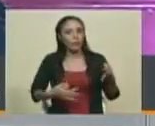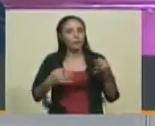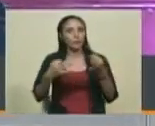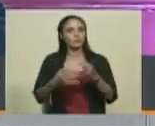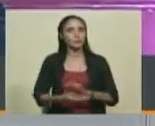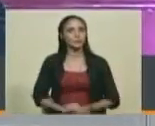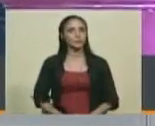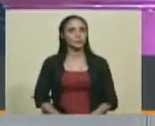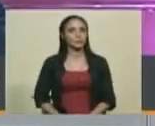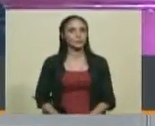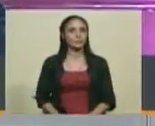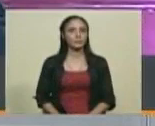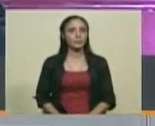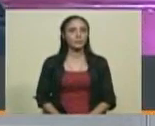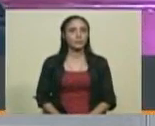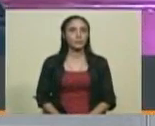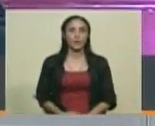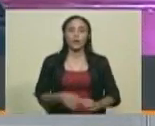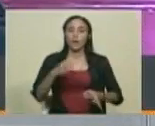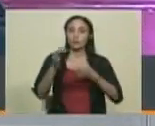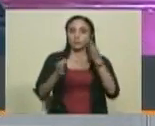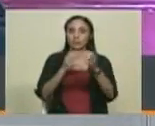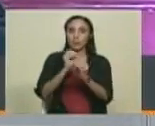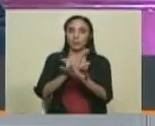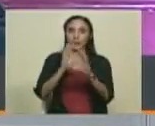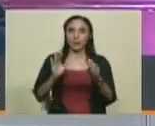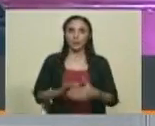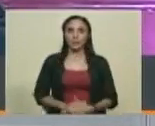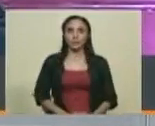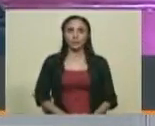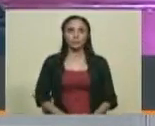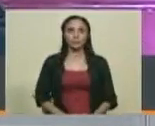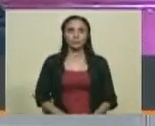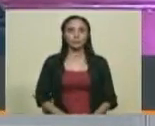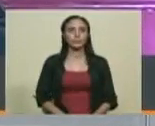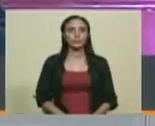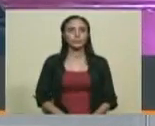haga algunas reflexiones y luego seguimos